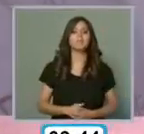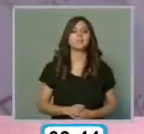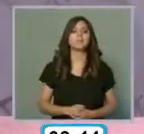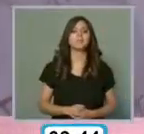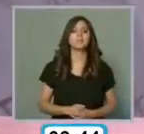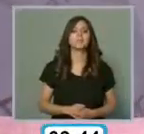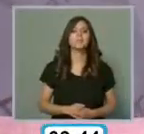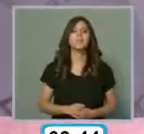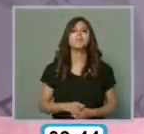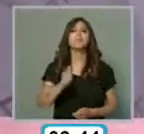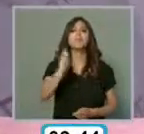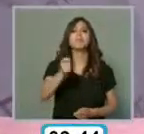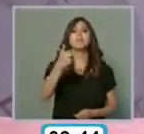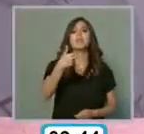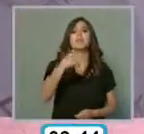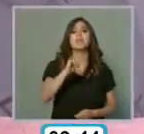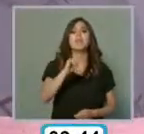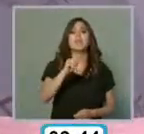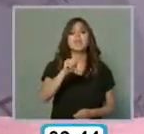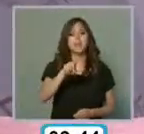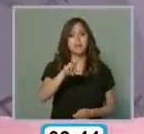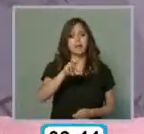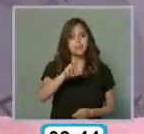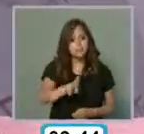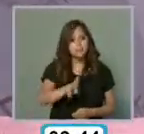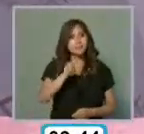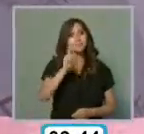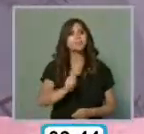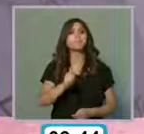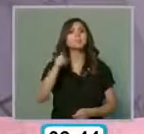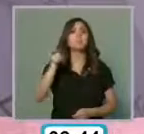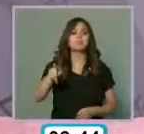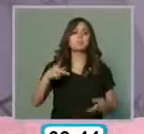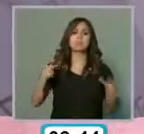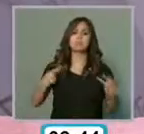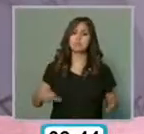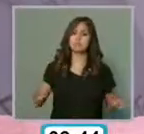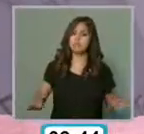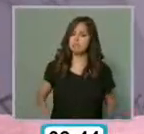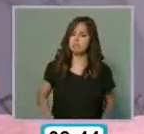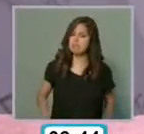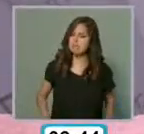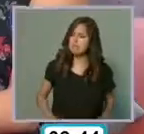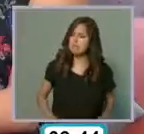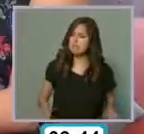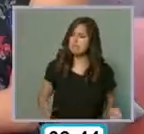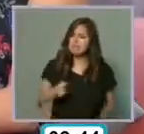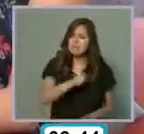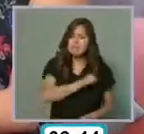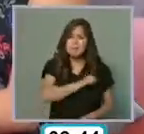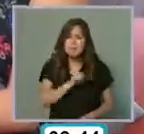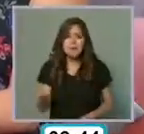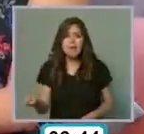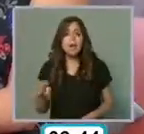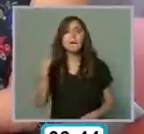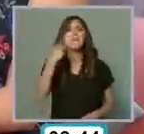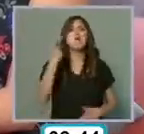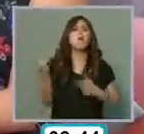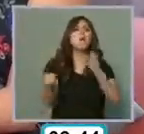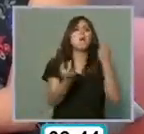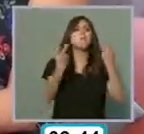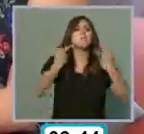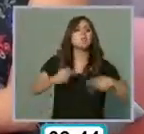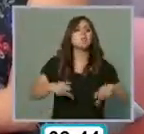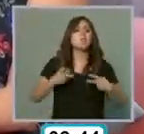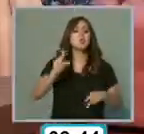A ver, Hitler fue, vamos a decirlo así, el gandaya a los gandayas, Sí, ¿no? claro. Yo creo que no nos hacemos cargo de la idea de a